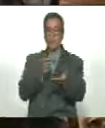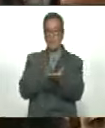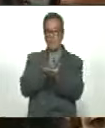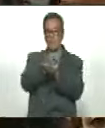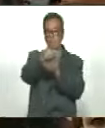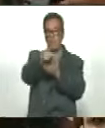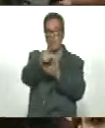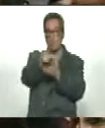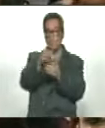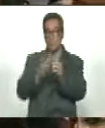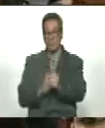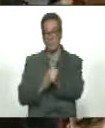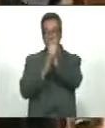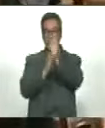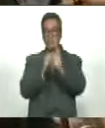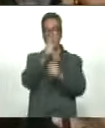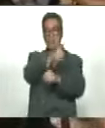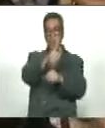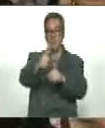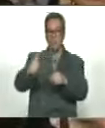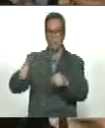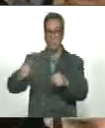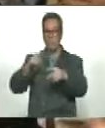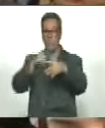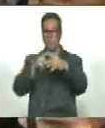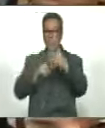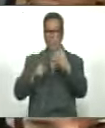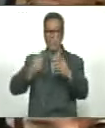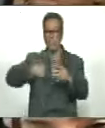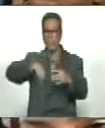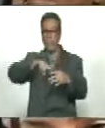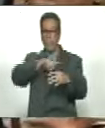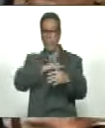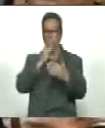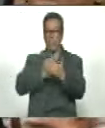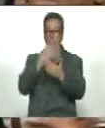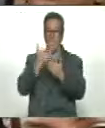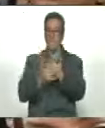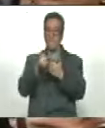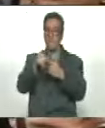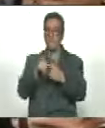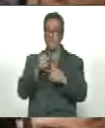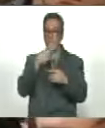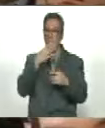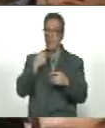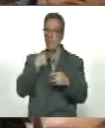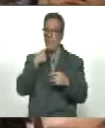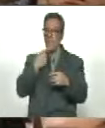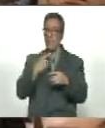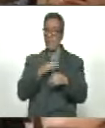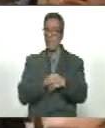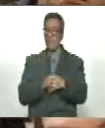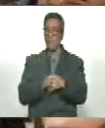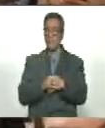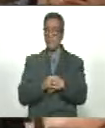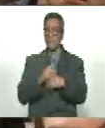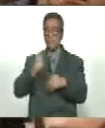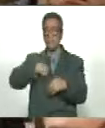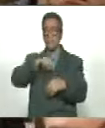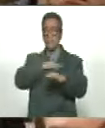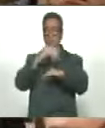va la conducción de cada una de las cosas que nosotros planificamos. Bien lo decía